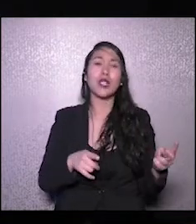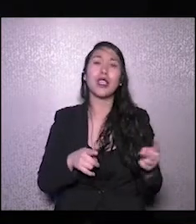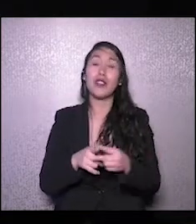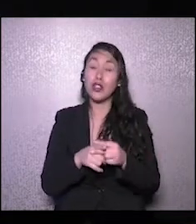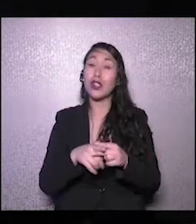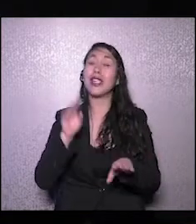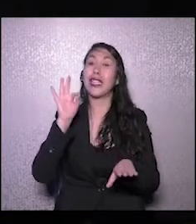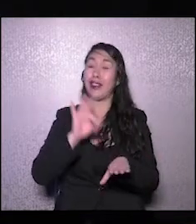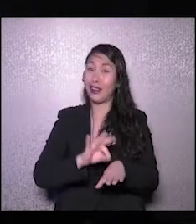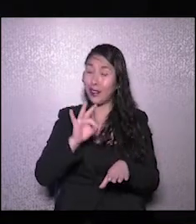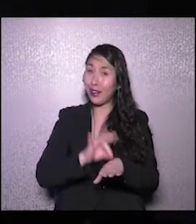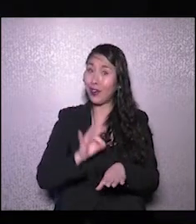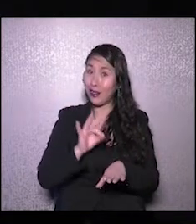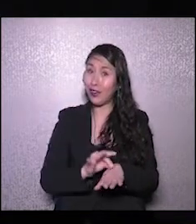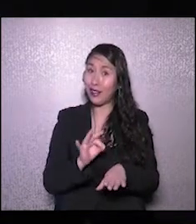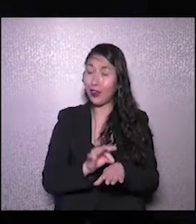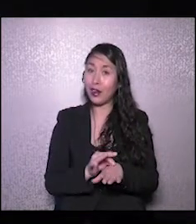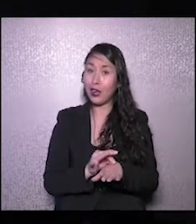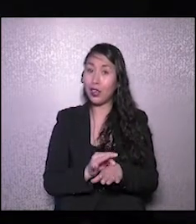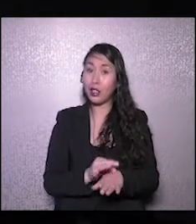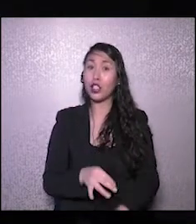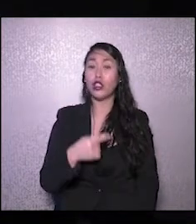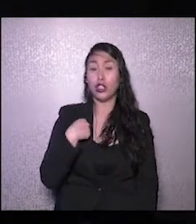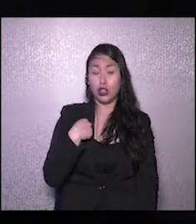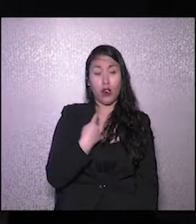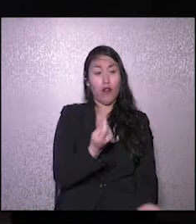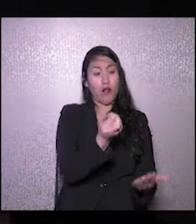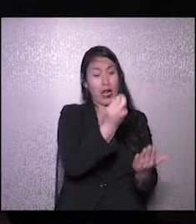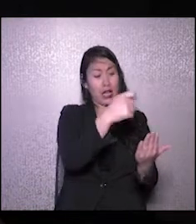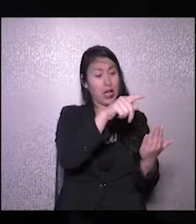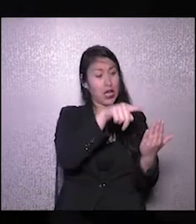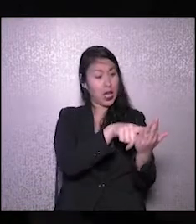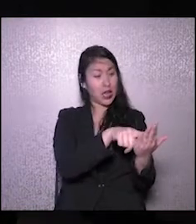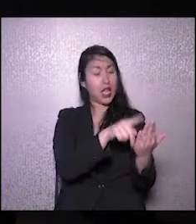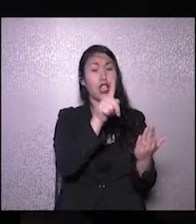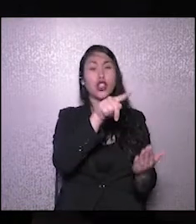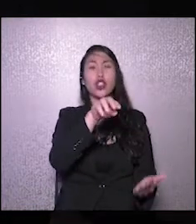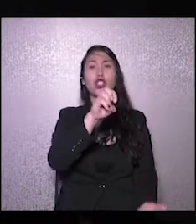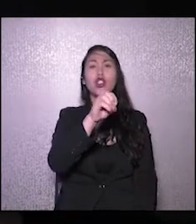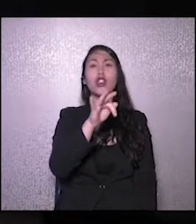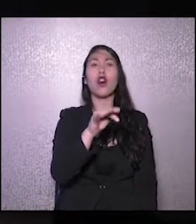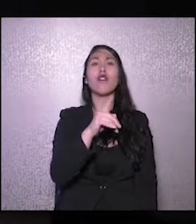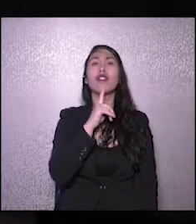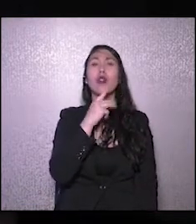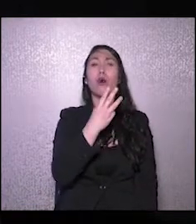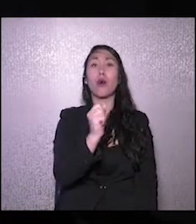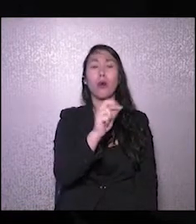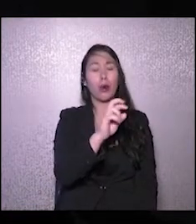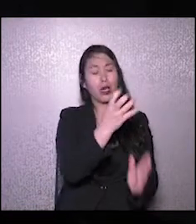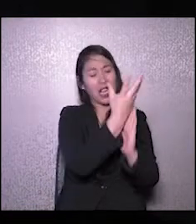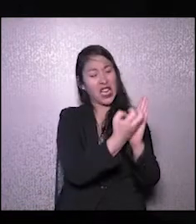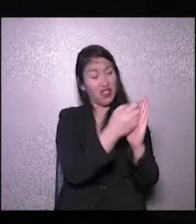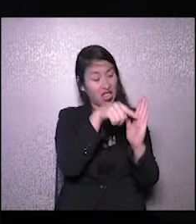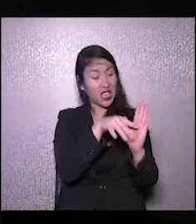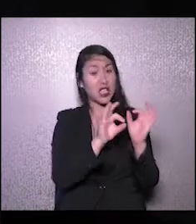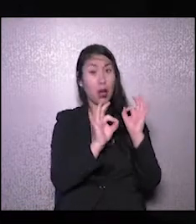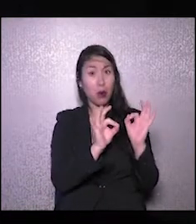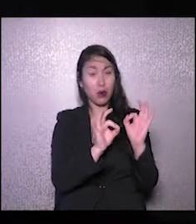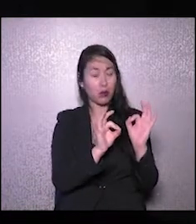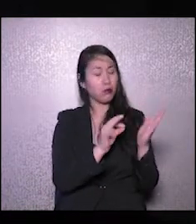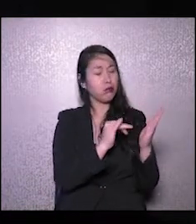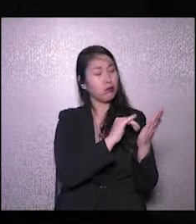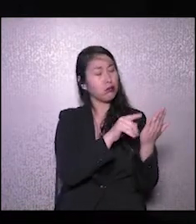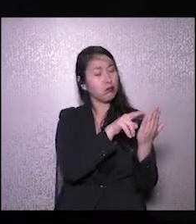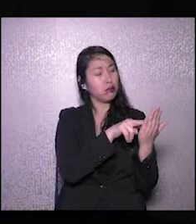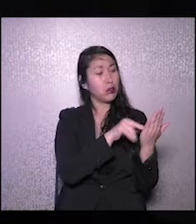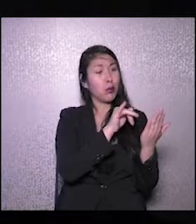clínica. Yo validé que mi software 3.5 era el que era seguro para mis pacientes. Antes de pasar al 3.6,